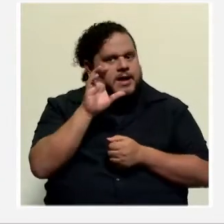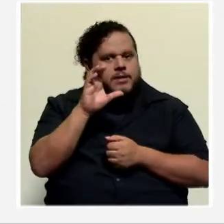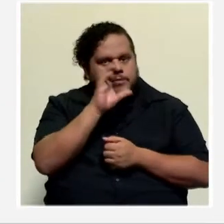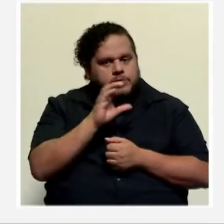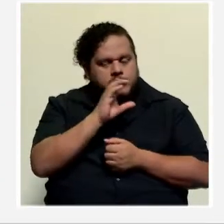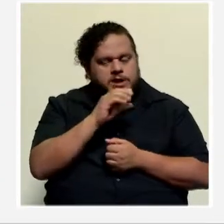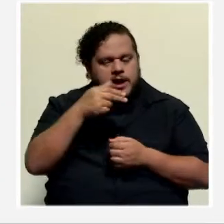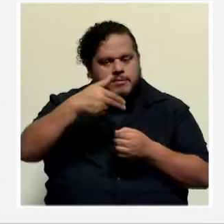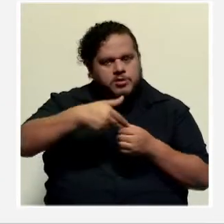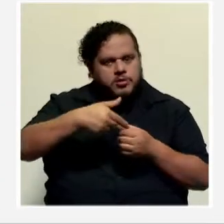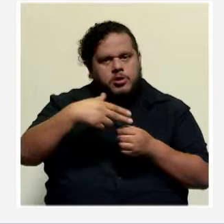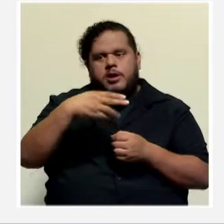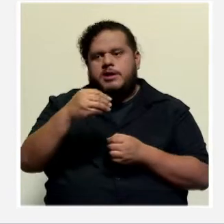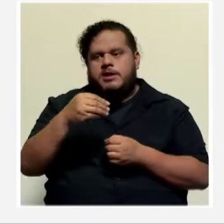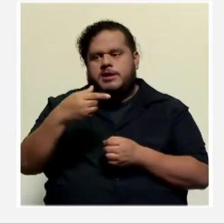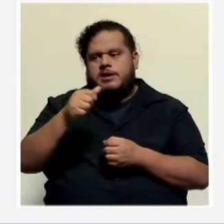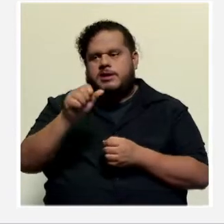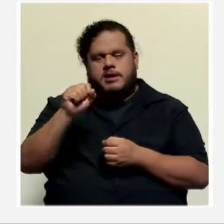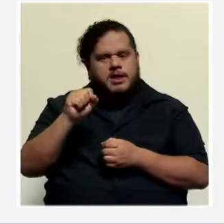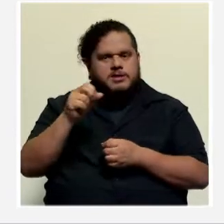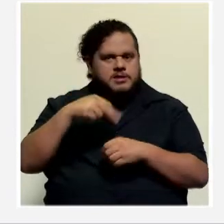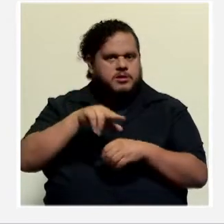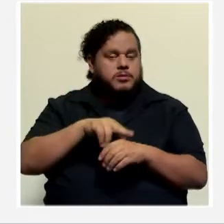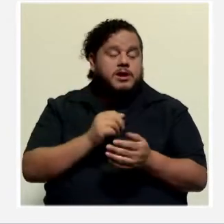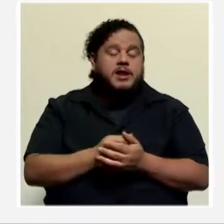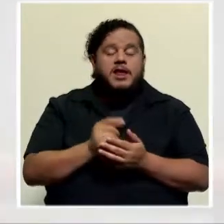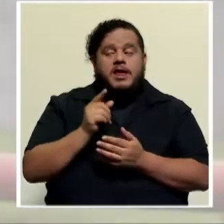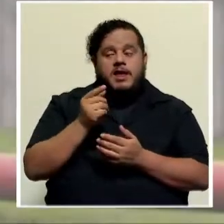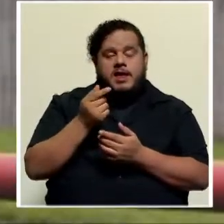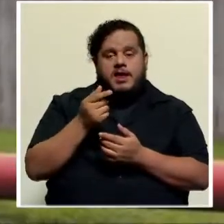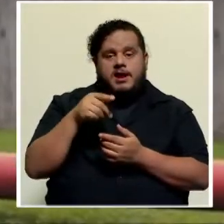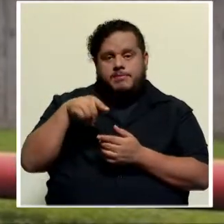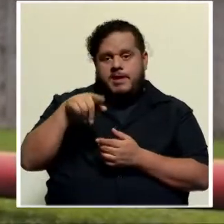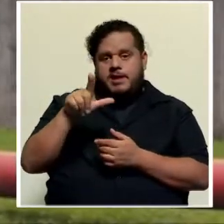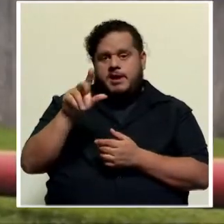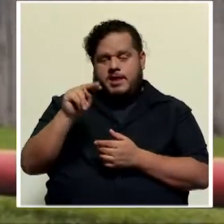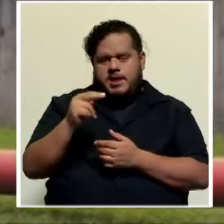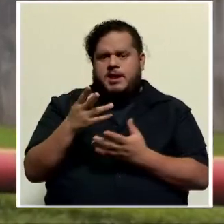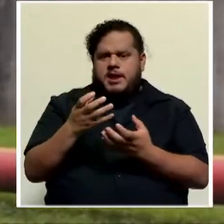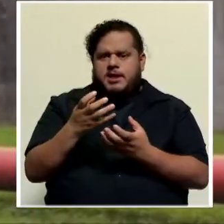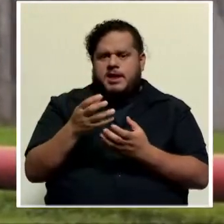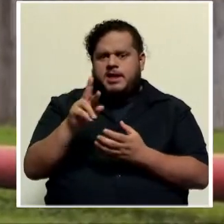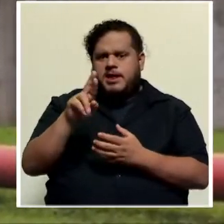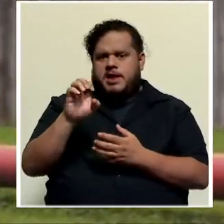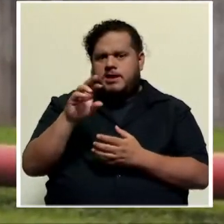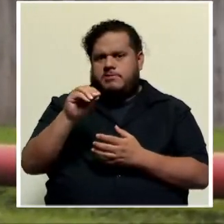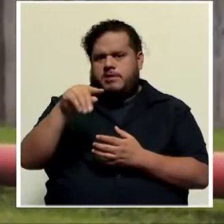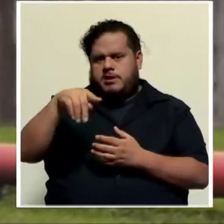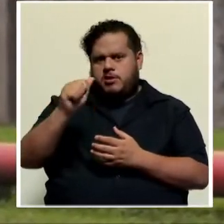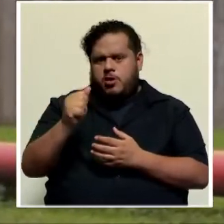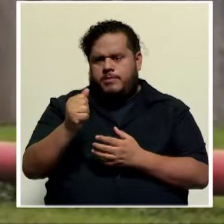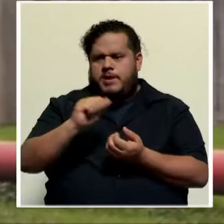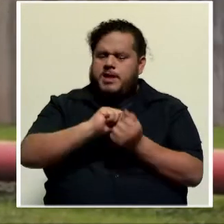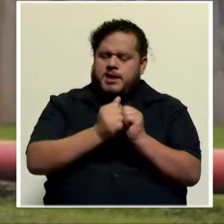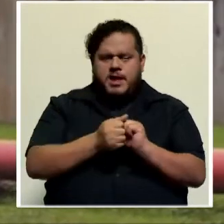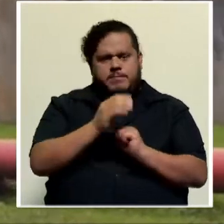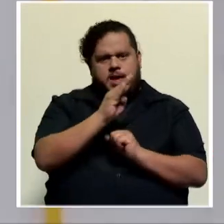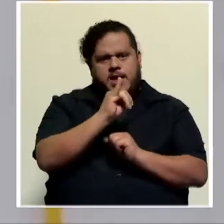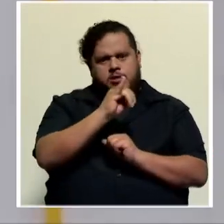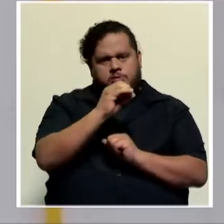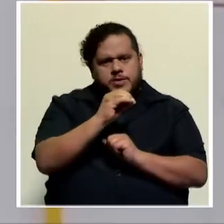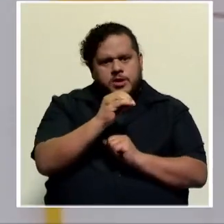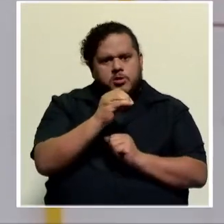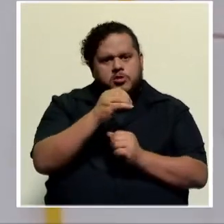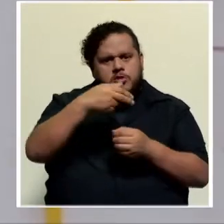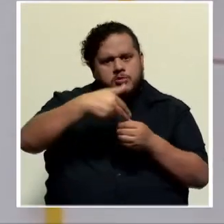natural. El liberacionista propone que Recope se incorpore al mercado de los biocombustibles y del